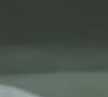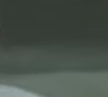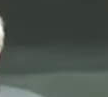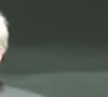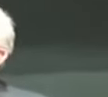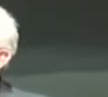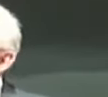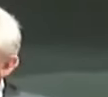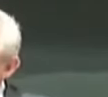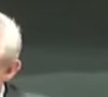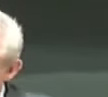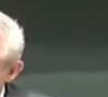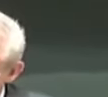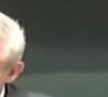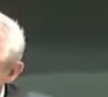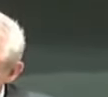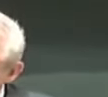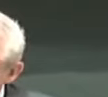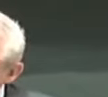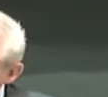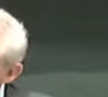tenemos una historia que contar.